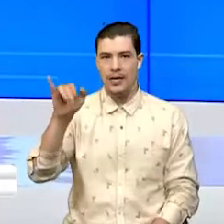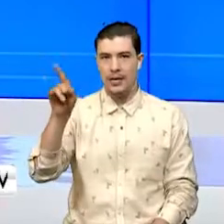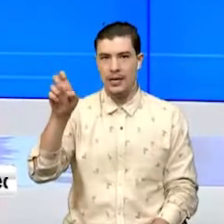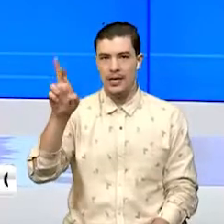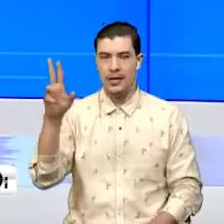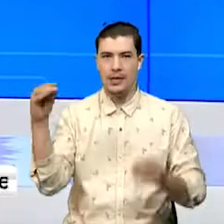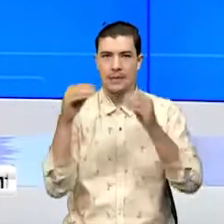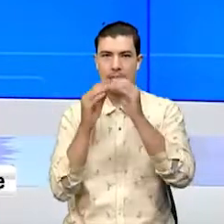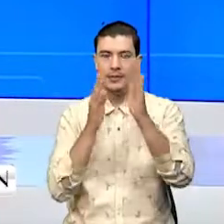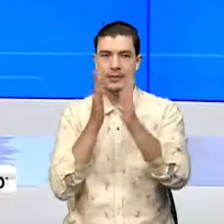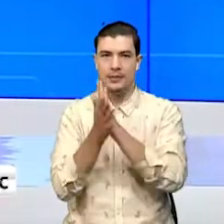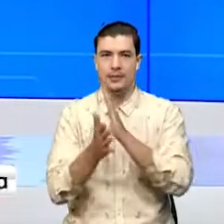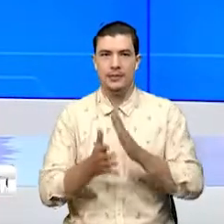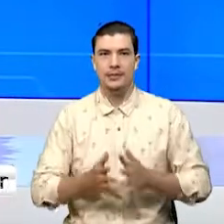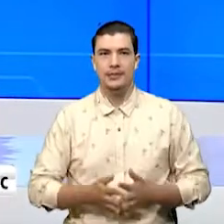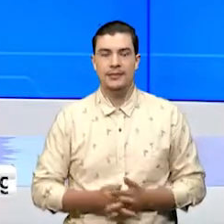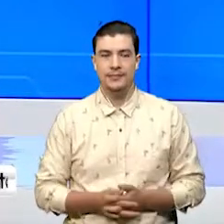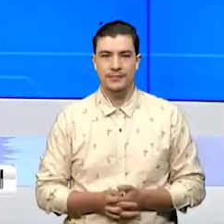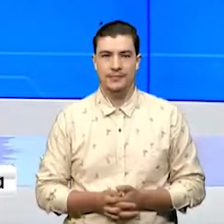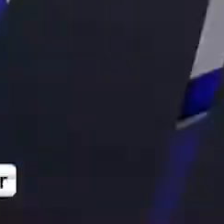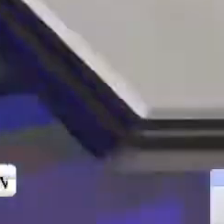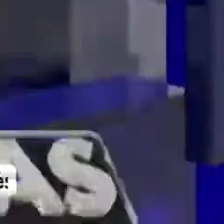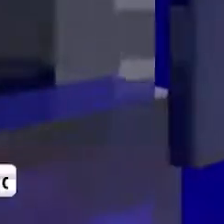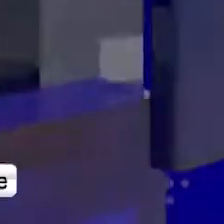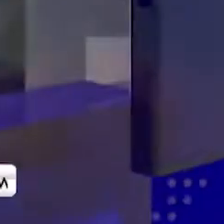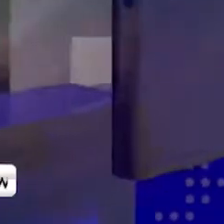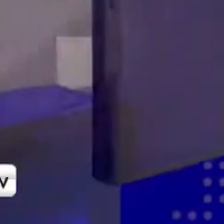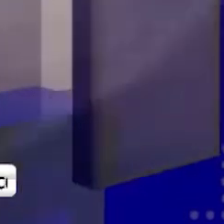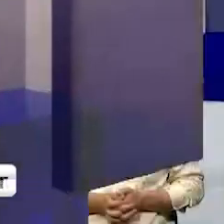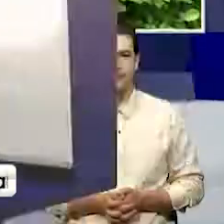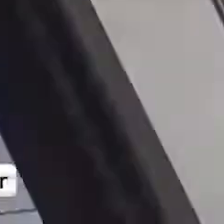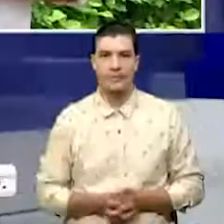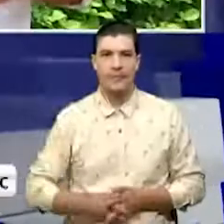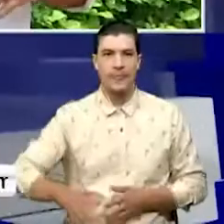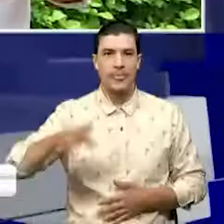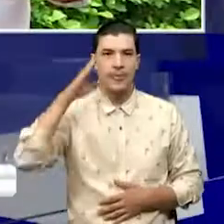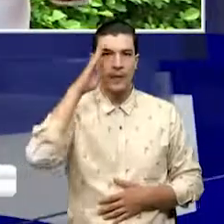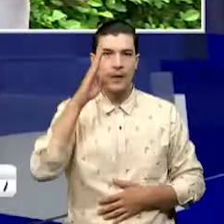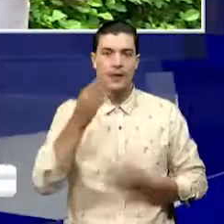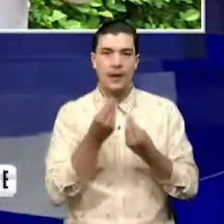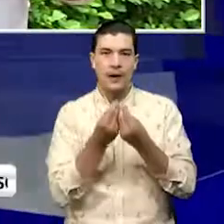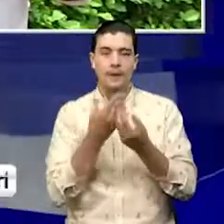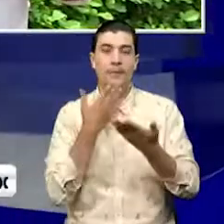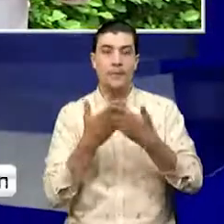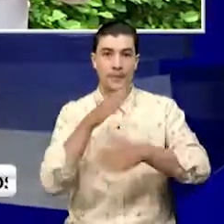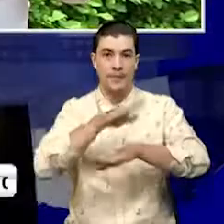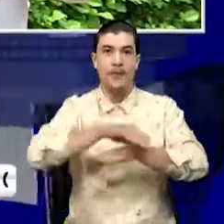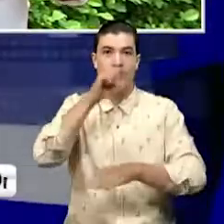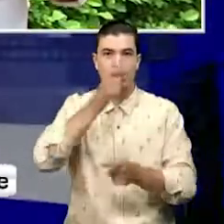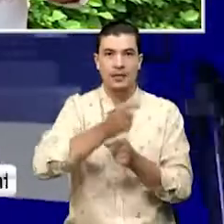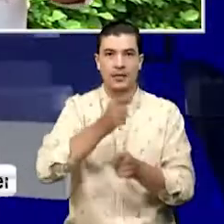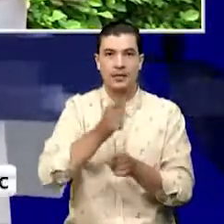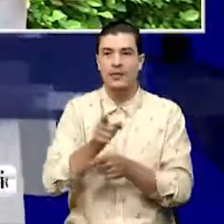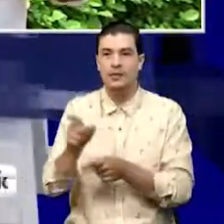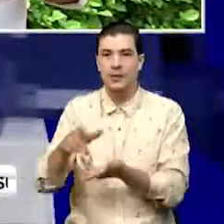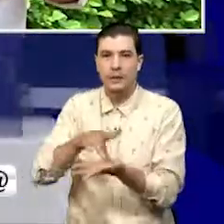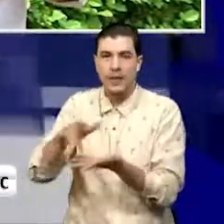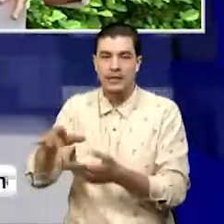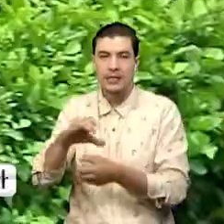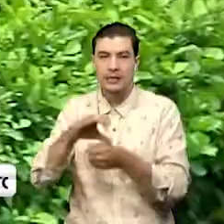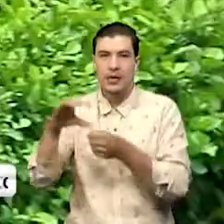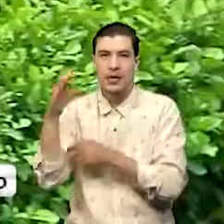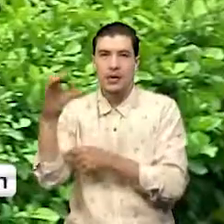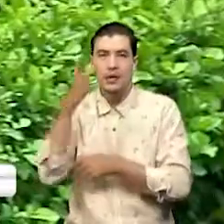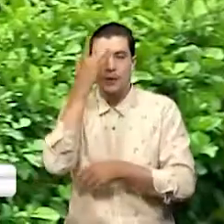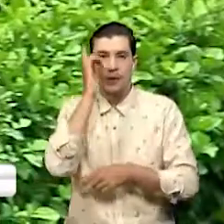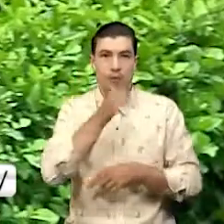cuéntenos qué dicen las autoridades sobre esta situación adelante hola muy buenas tardes así es pues hay alerta en cúcuta por la muerte en las últimas